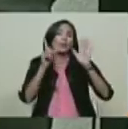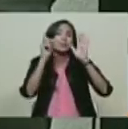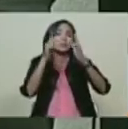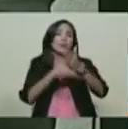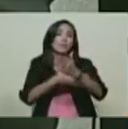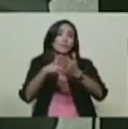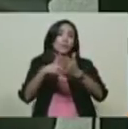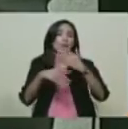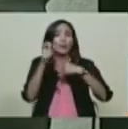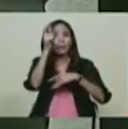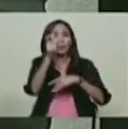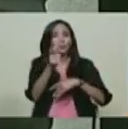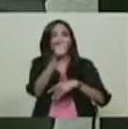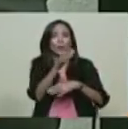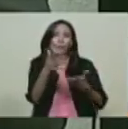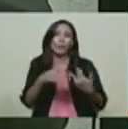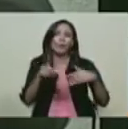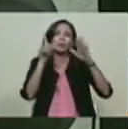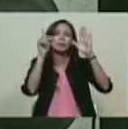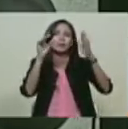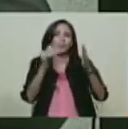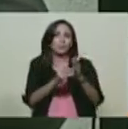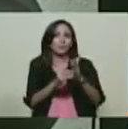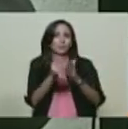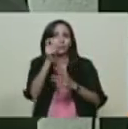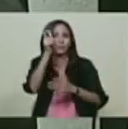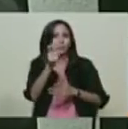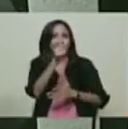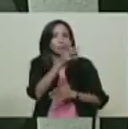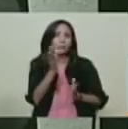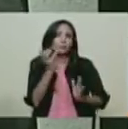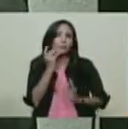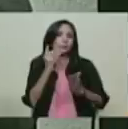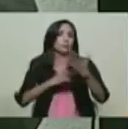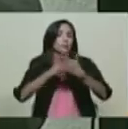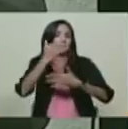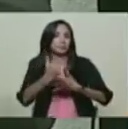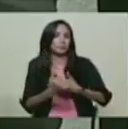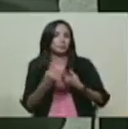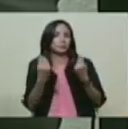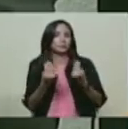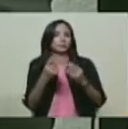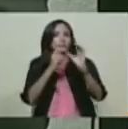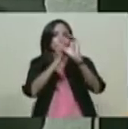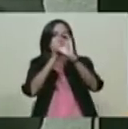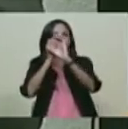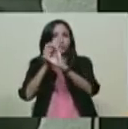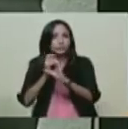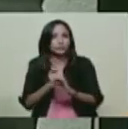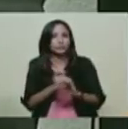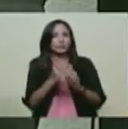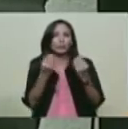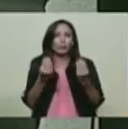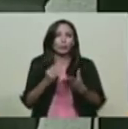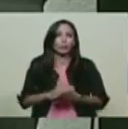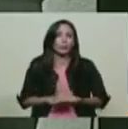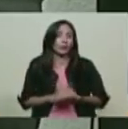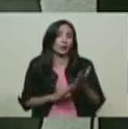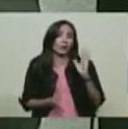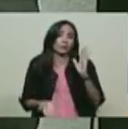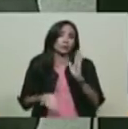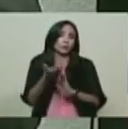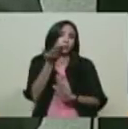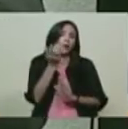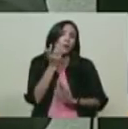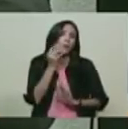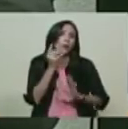por parte de jóvenes que tienen proyectos indistintos de cómo fortalecer el esquema de minería, que trascienda el hecho de minar